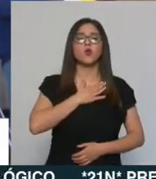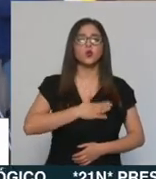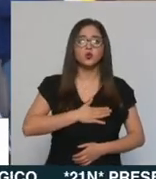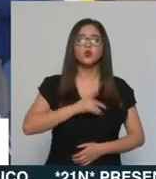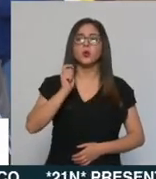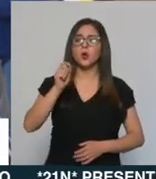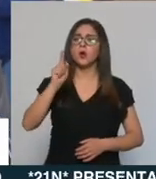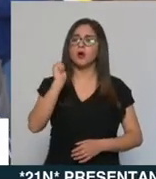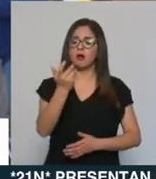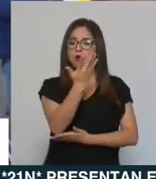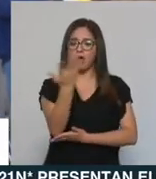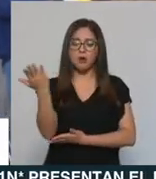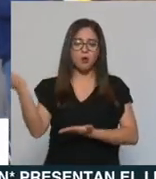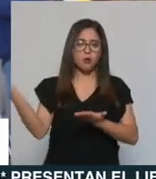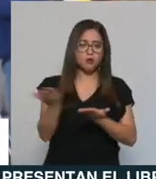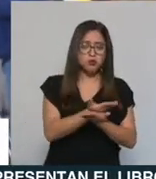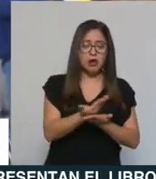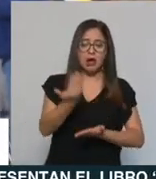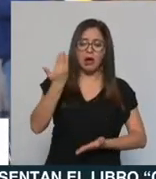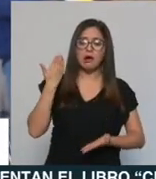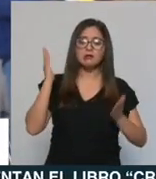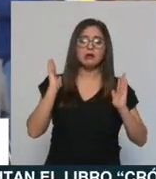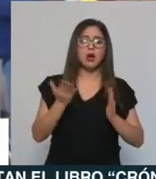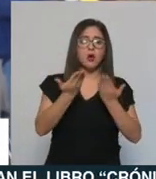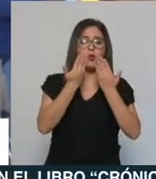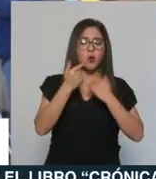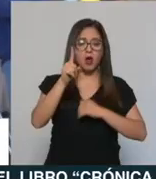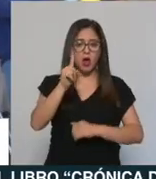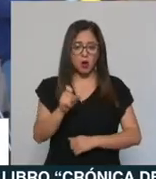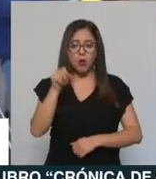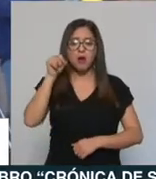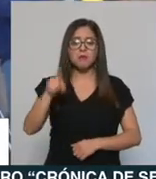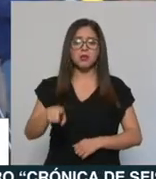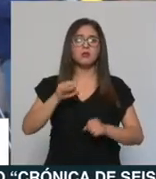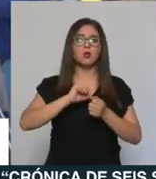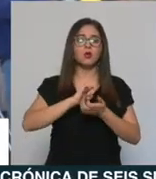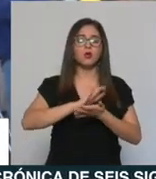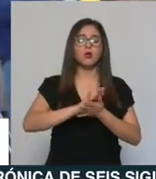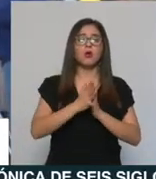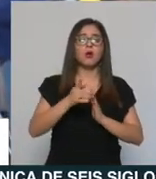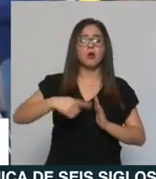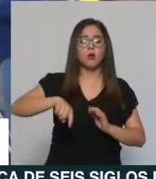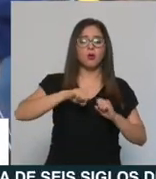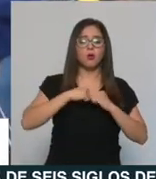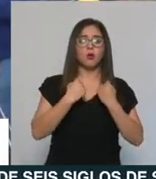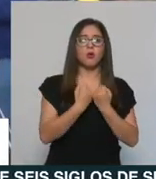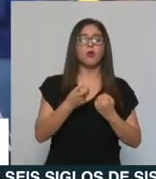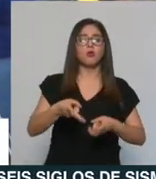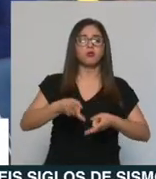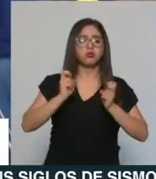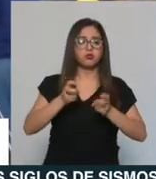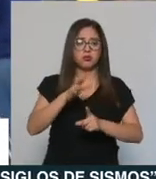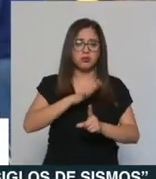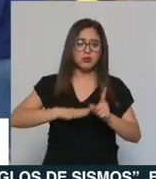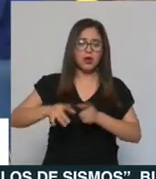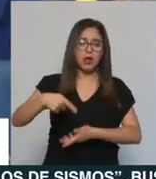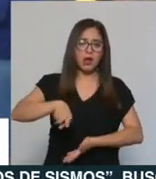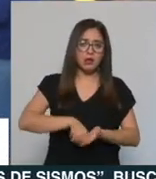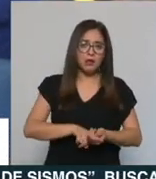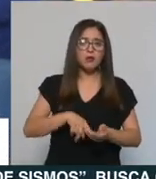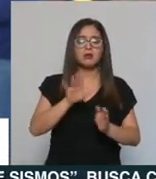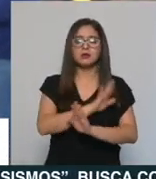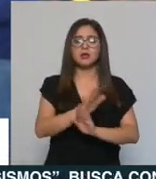ecocidio, nos hemos quedado sin agua, hemos tenido delincuencia organizada dentro de la colonia. Por favor,